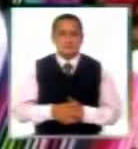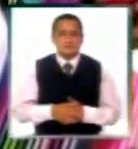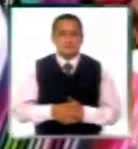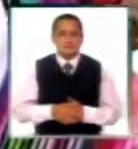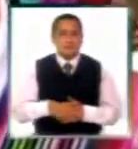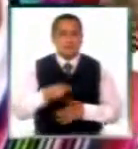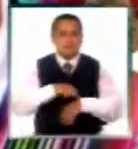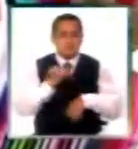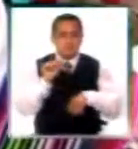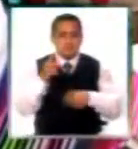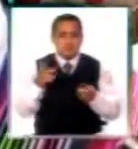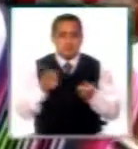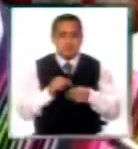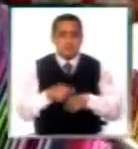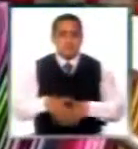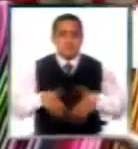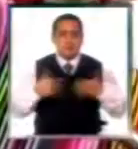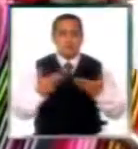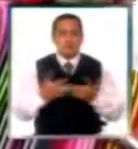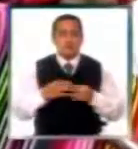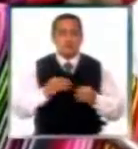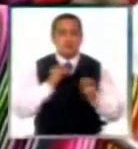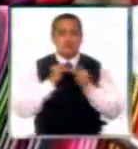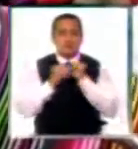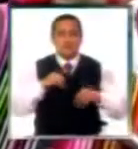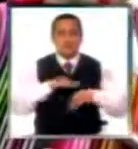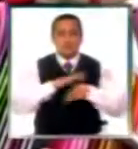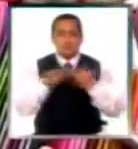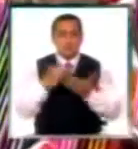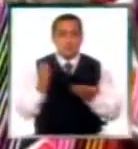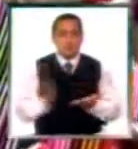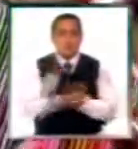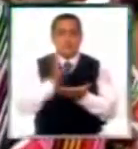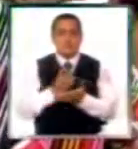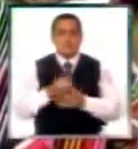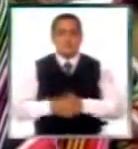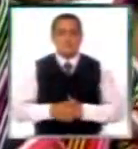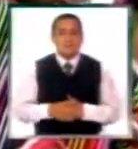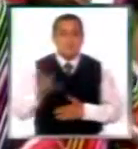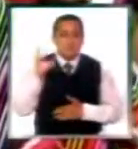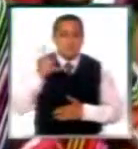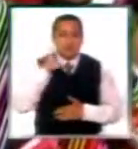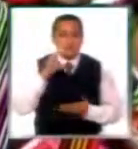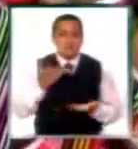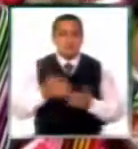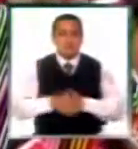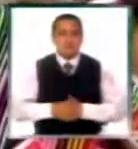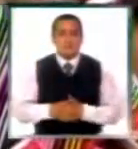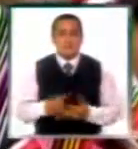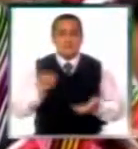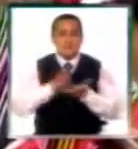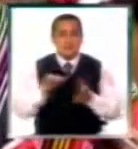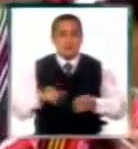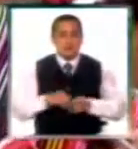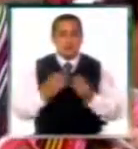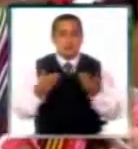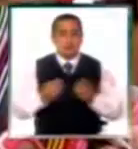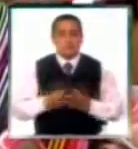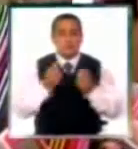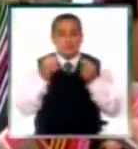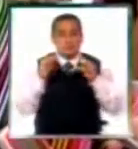en muy corto tiempo podamos resolver el problema, buscando que el costo